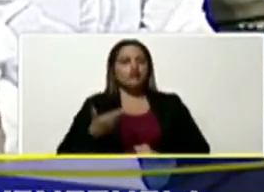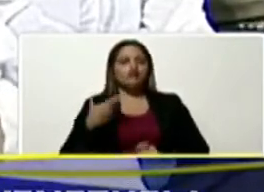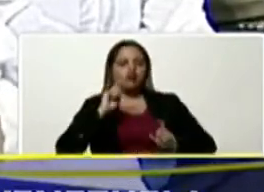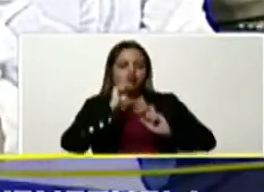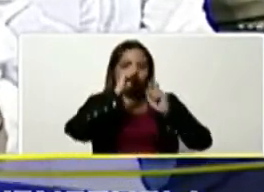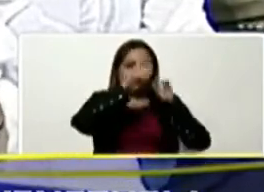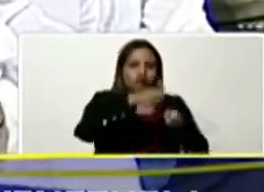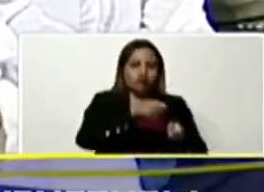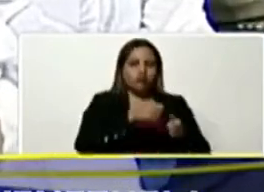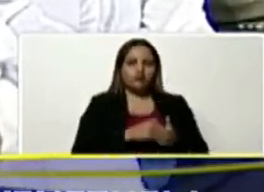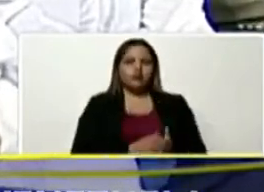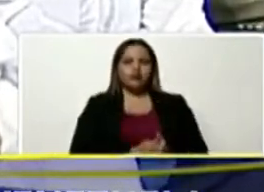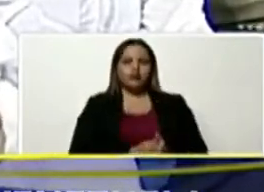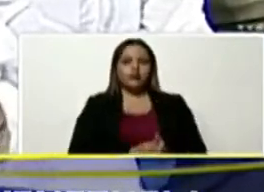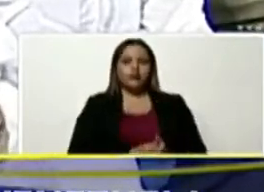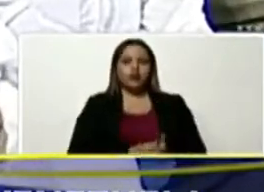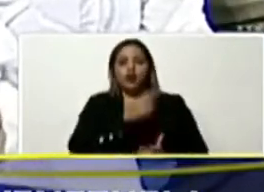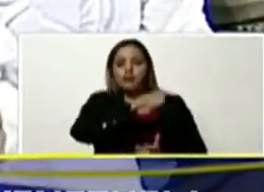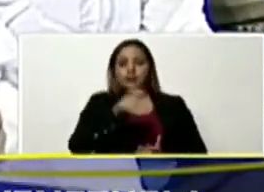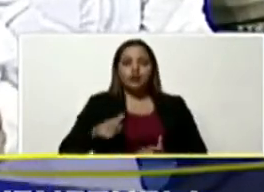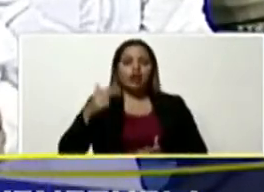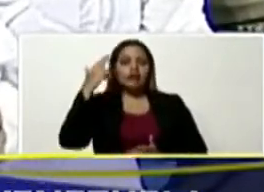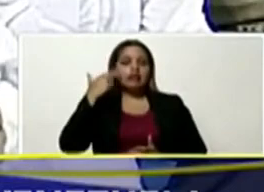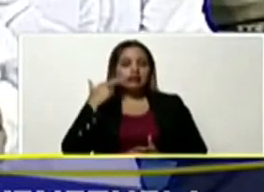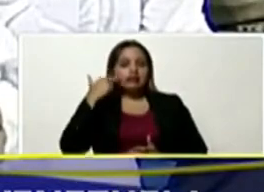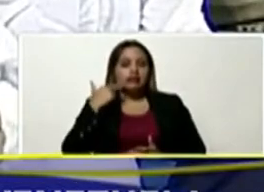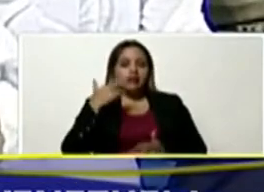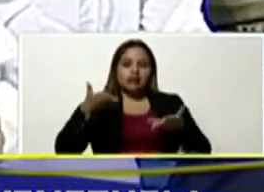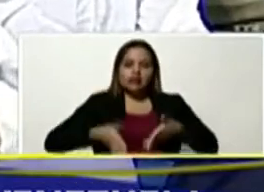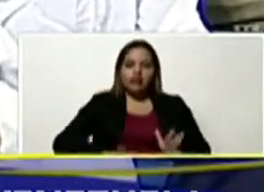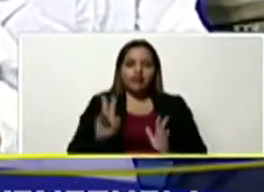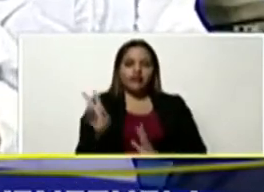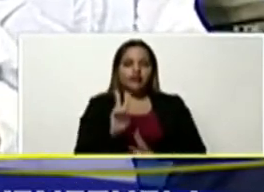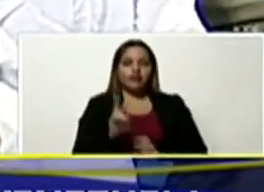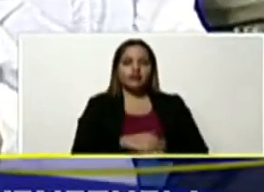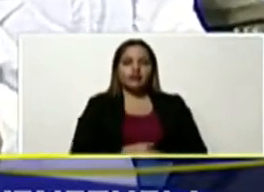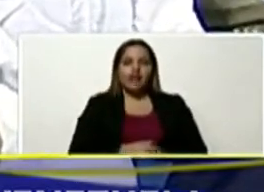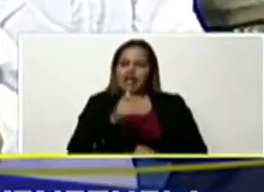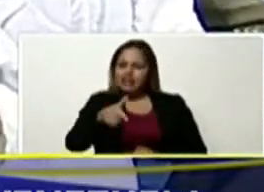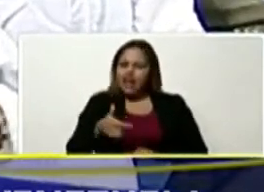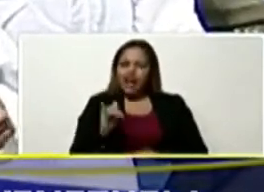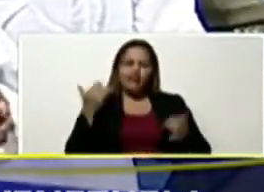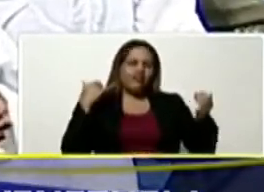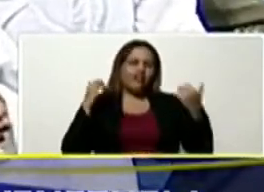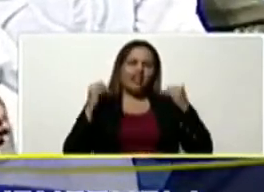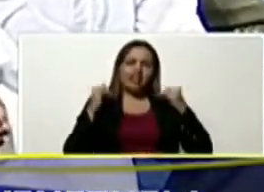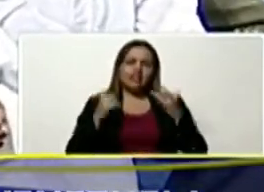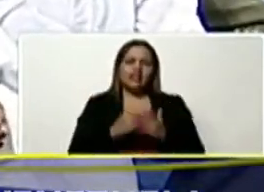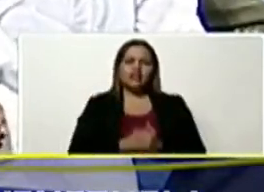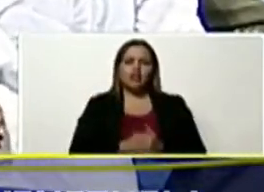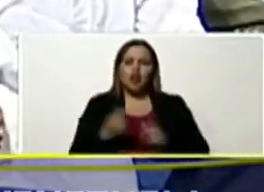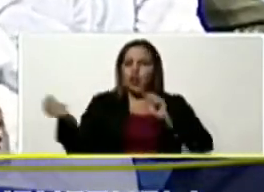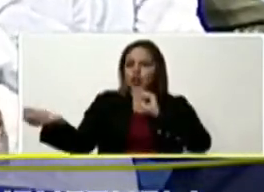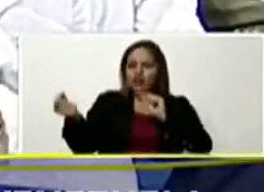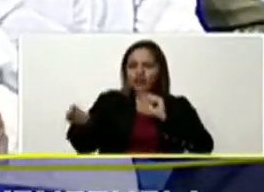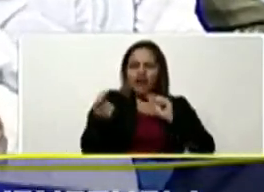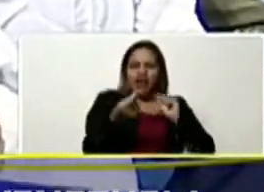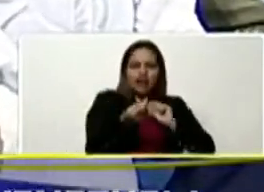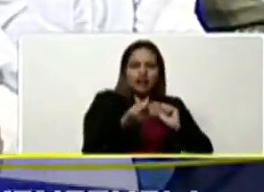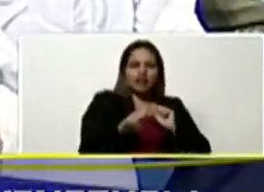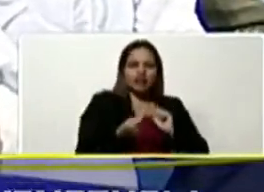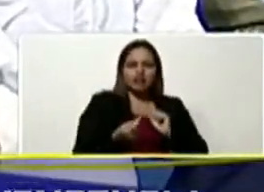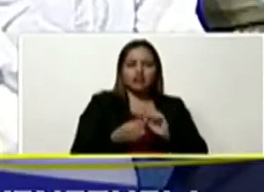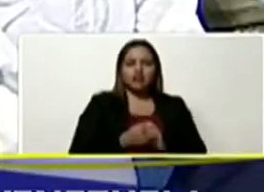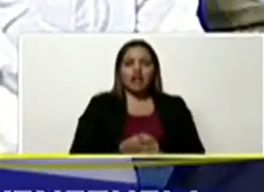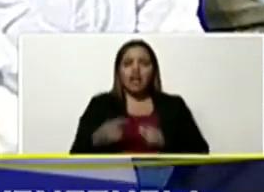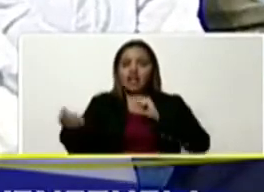con nuestro cimarrón y nuestra cimarrona. Presidente, aquí vamos a tener una fiesta, un debate, vamos a tener